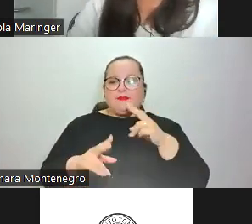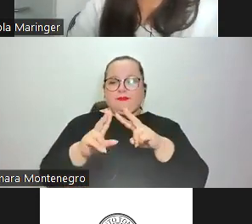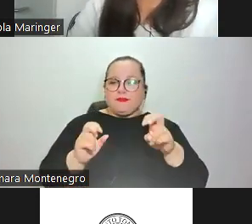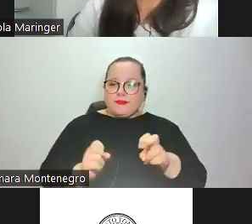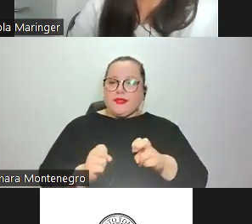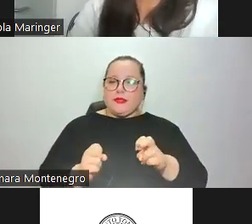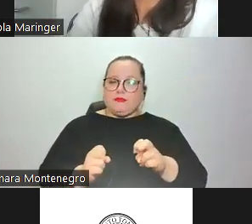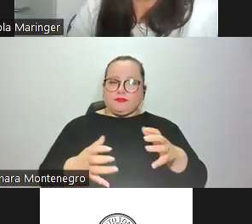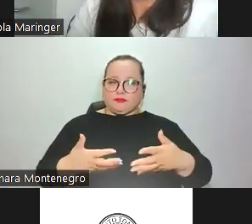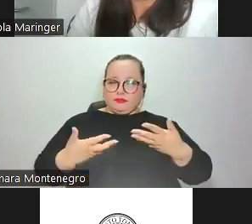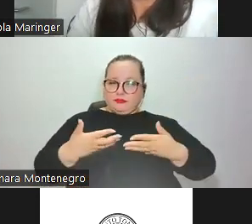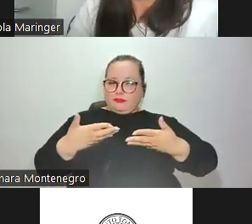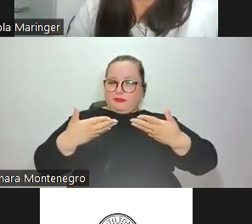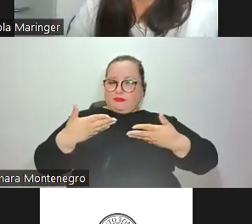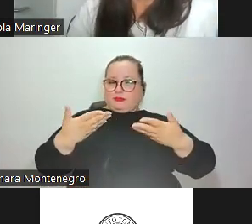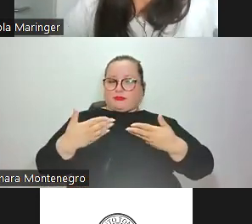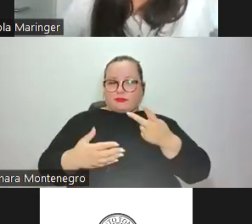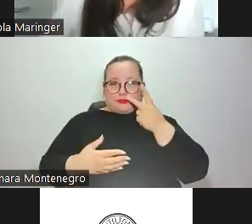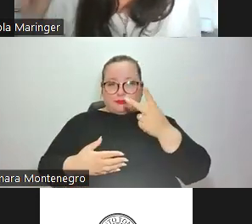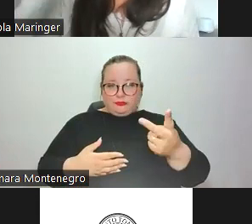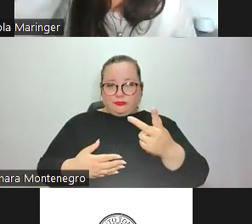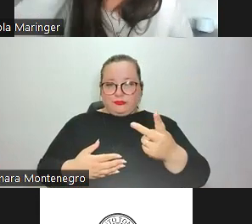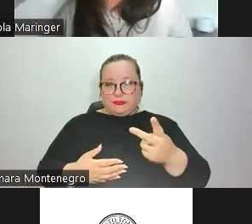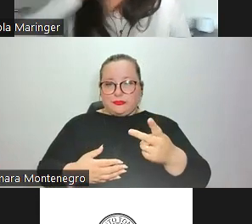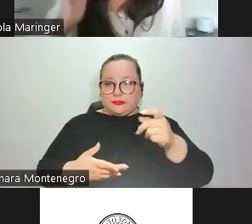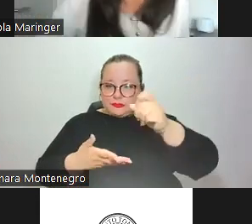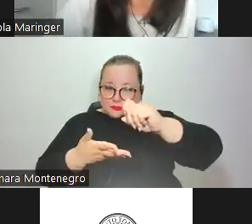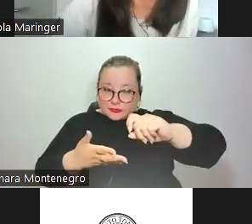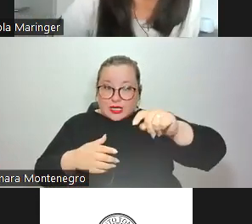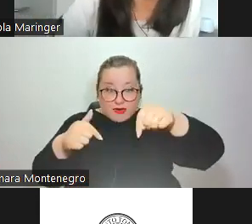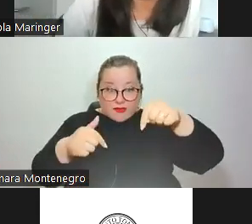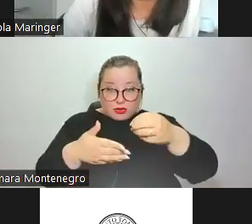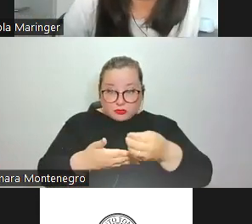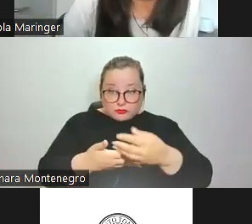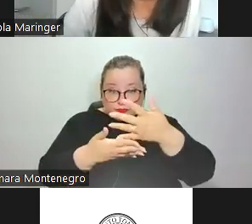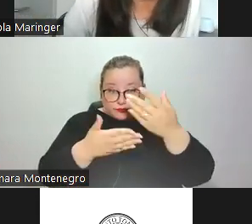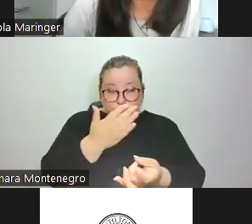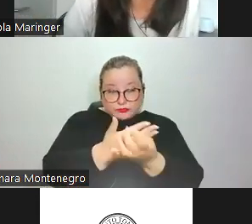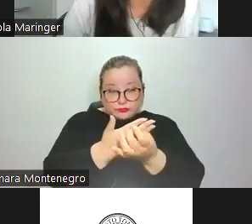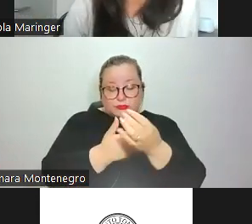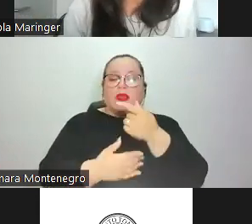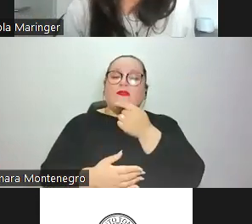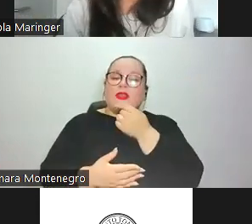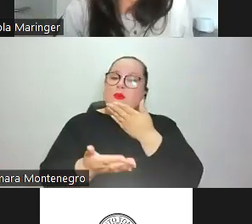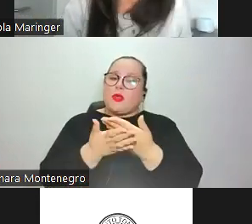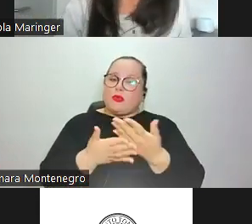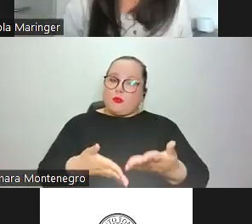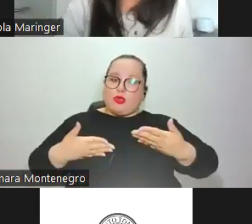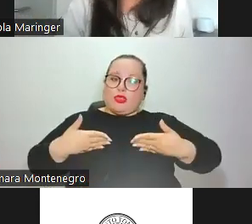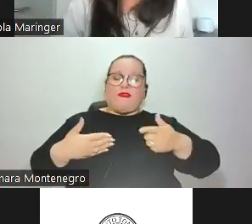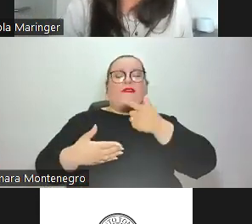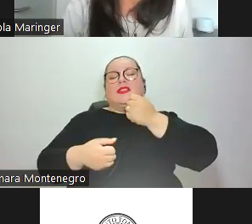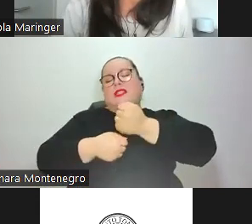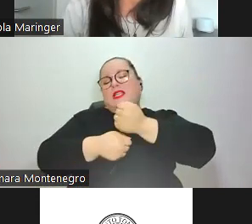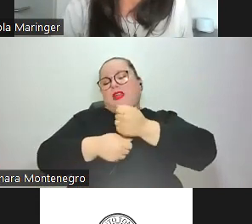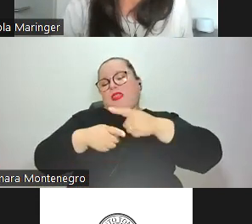la motivación, de hecho, mira, si te fijas aquí alguien escribió. Cuando algo te motiva es más fácil hacer el trabajo, comparado que si no